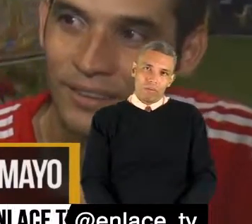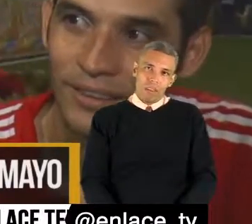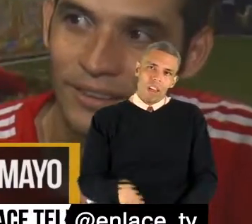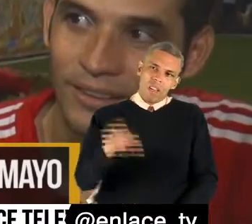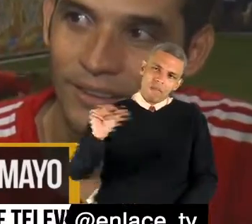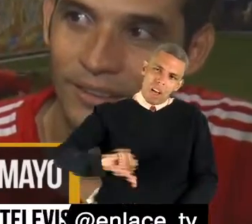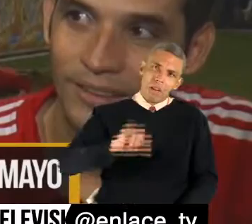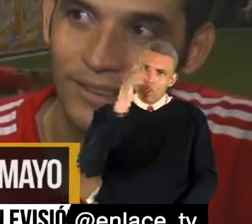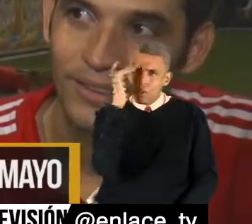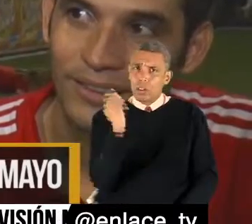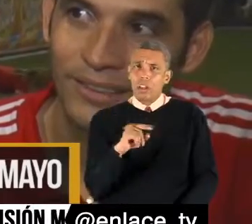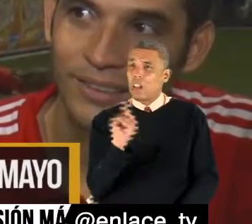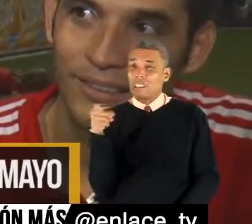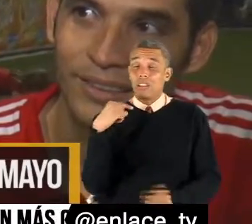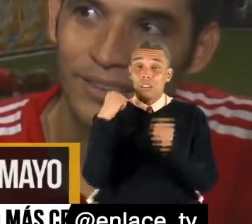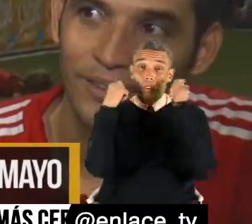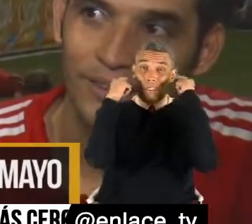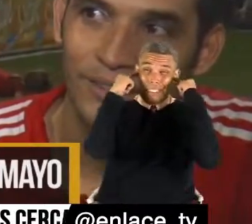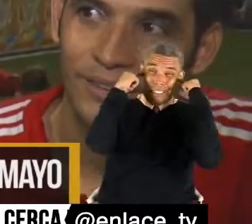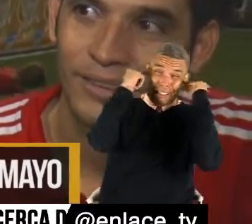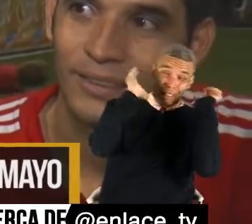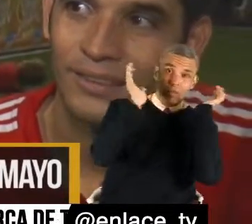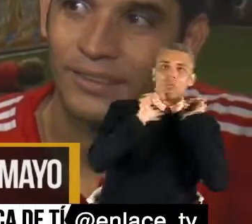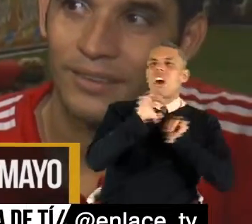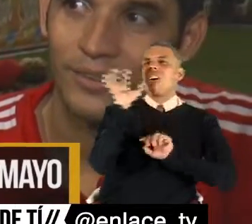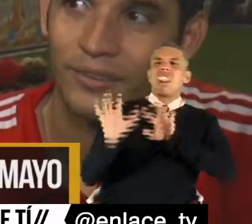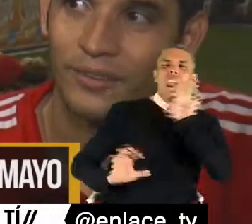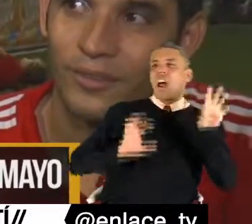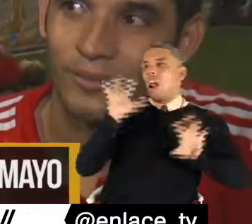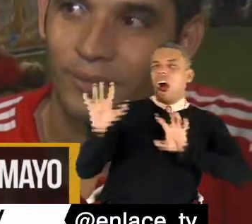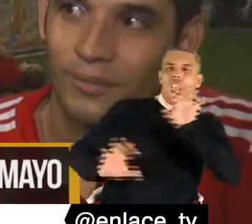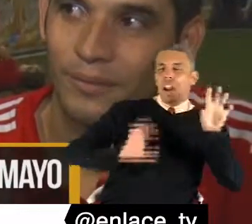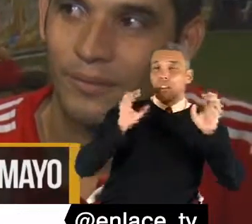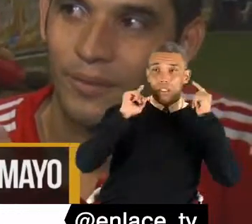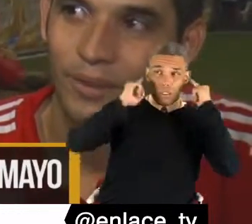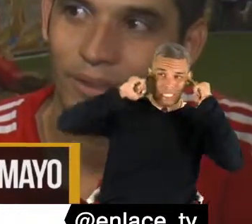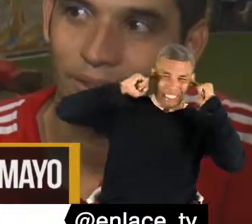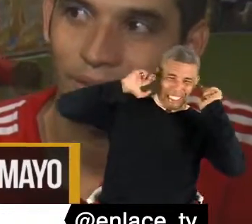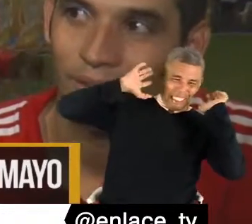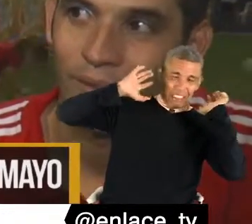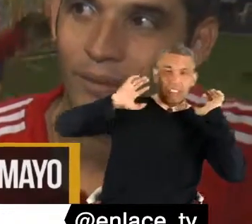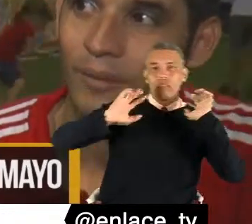las gritaderas acá, un poco mal acá y un poco bien